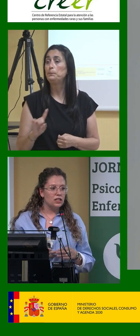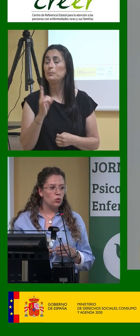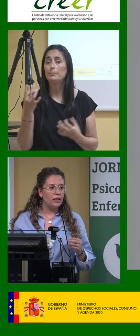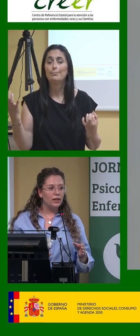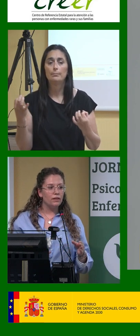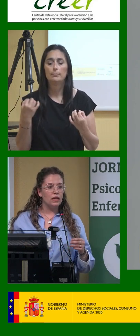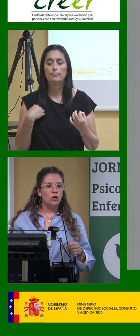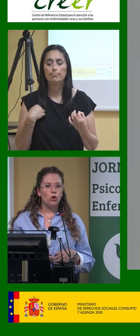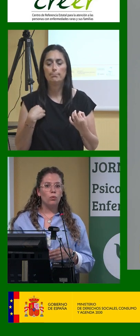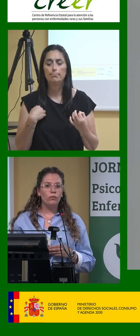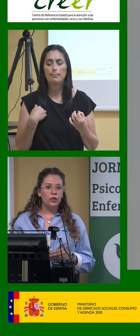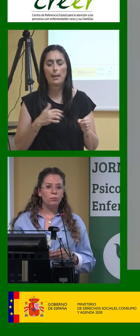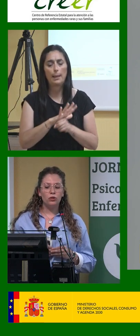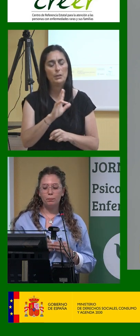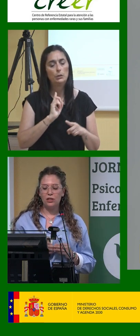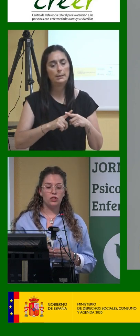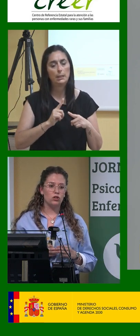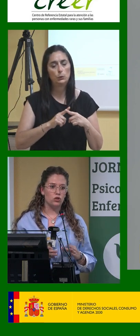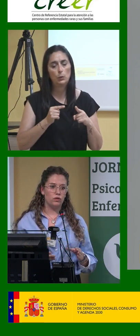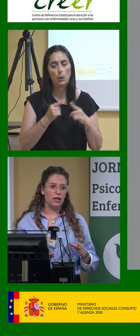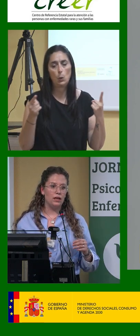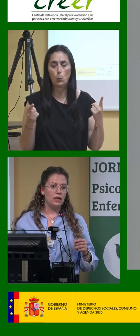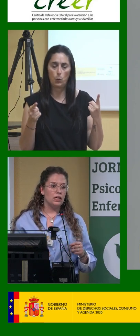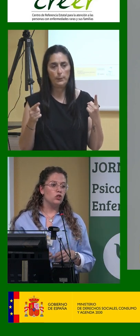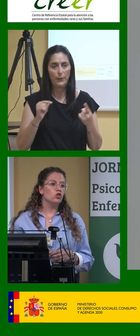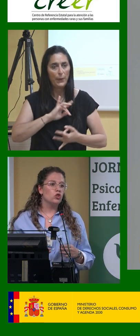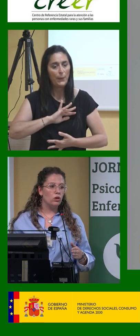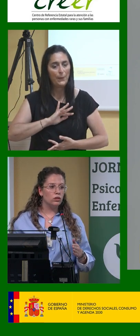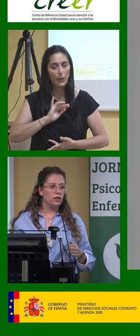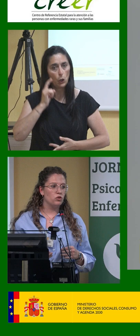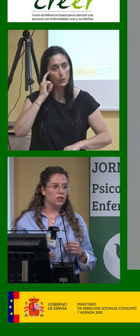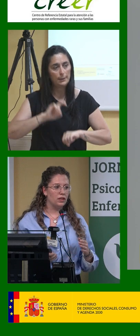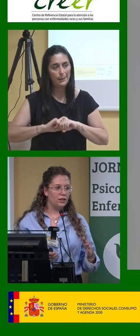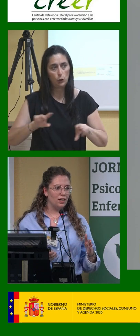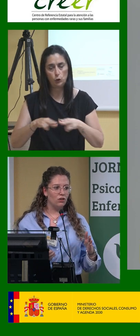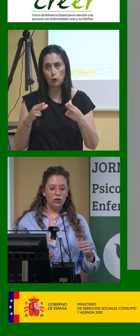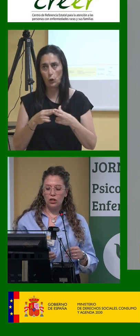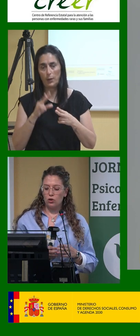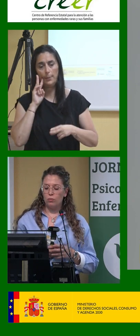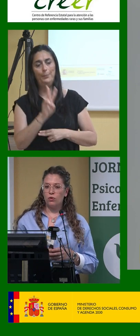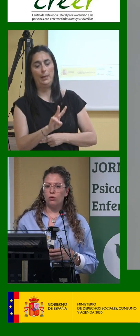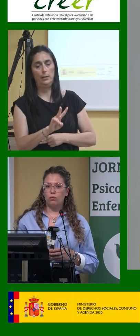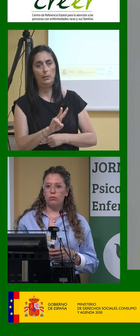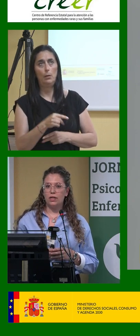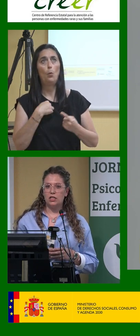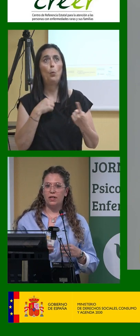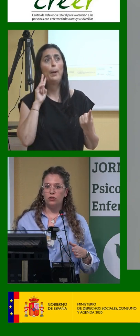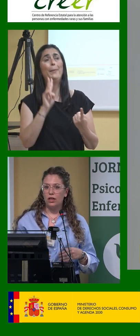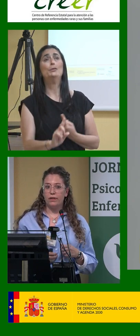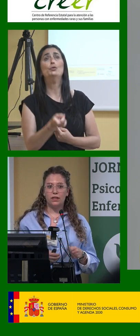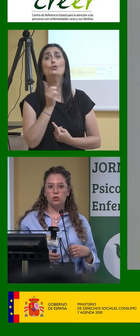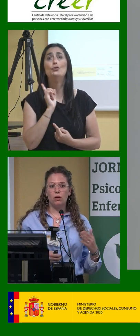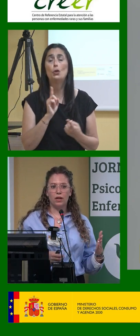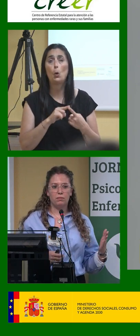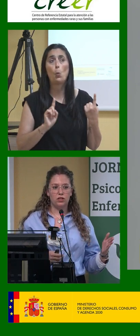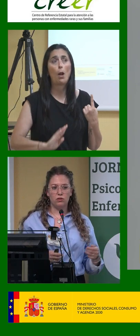entender la sexualidad como un fenómeno biopsicosocial. No solo tenemos que entenderlo como un aspecto